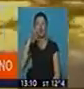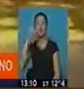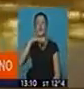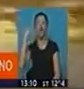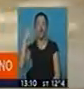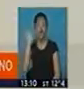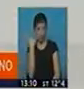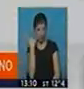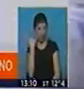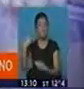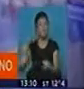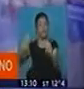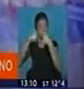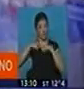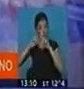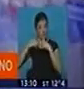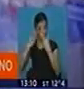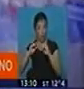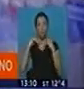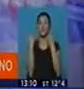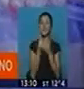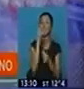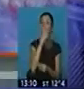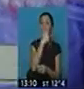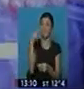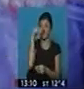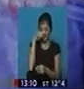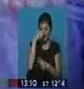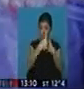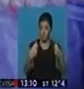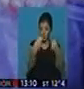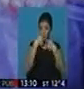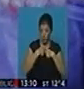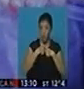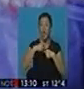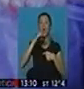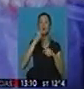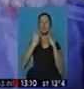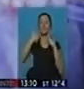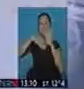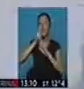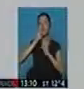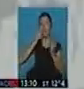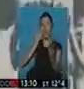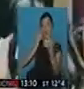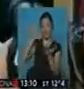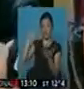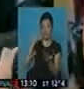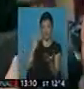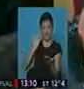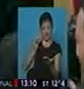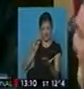su performance al obtener 137 escaños, 14 más que en la primera vuelta del 20 de diciembre. Sin